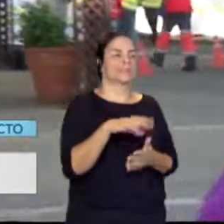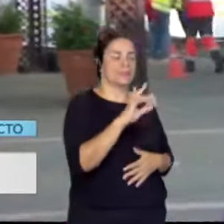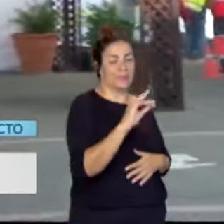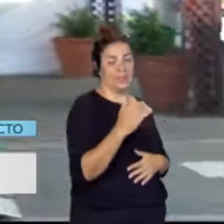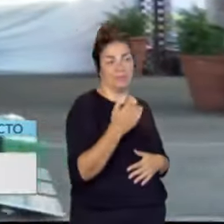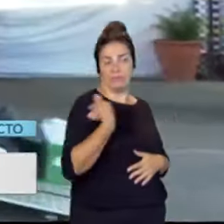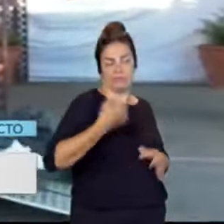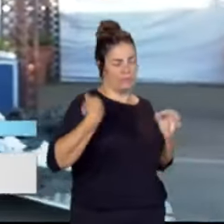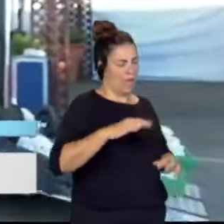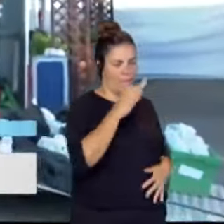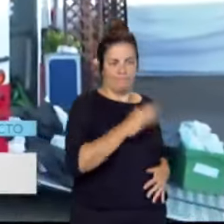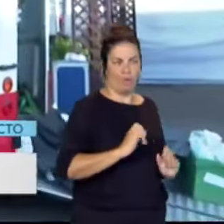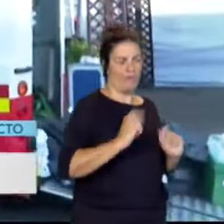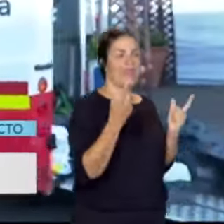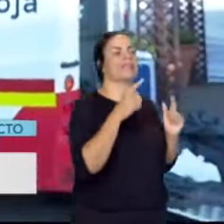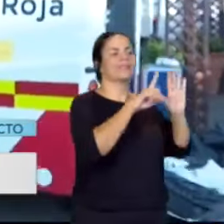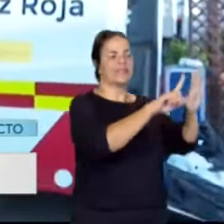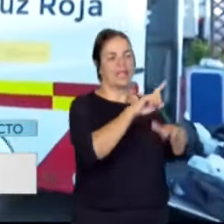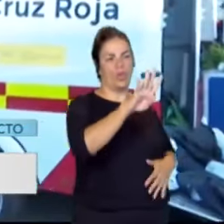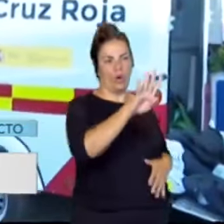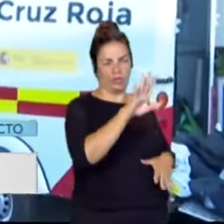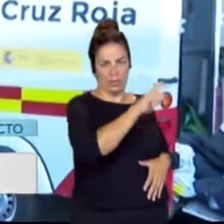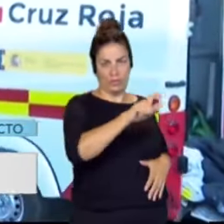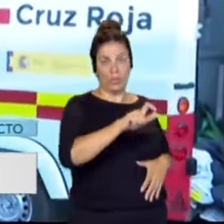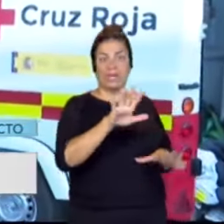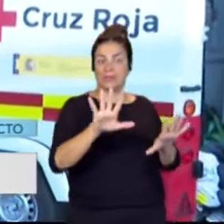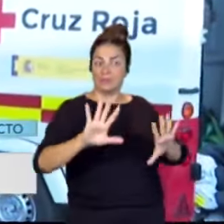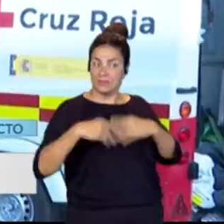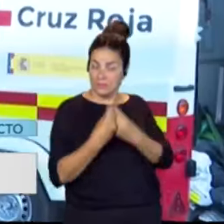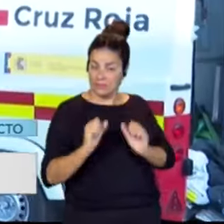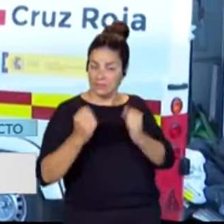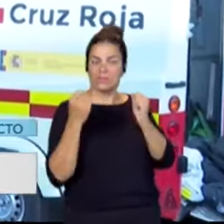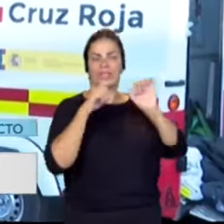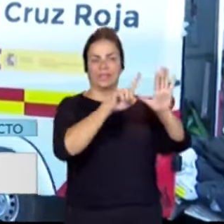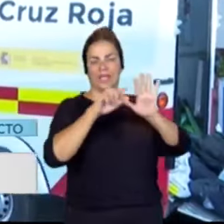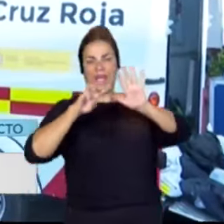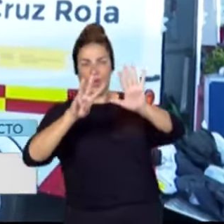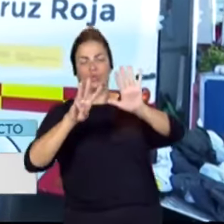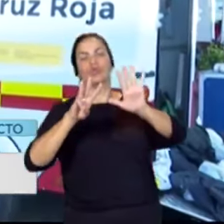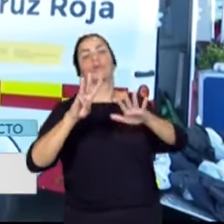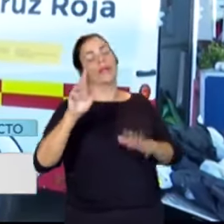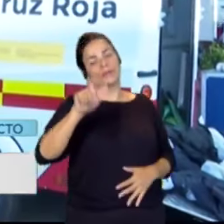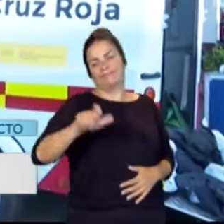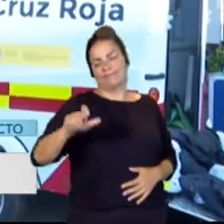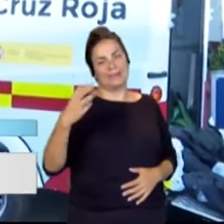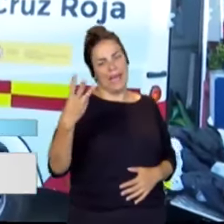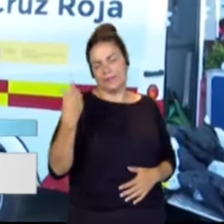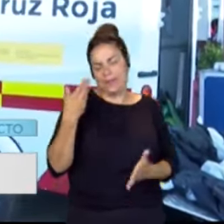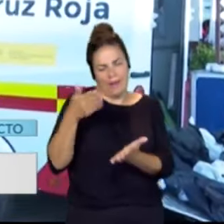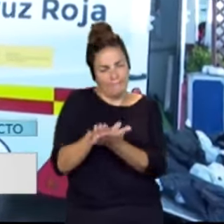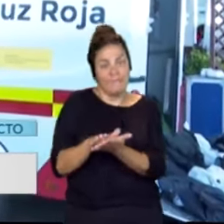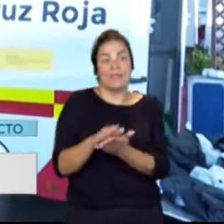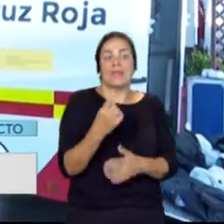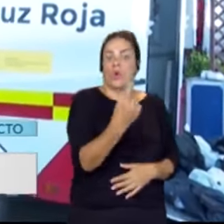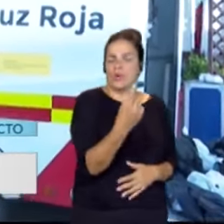son 64 personas, eran 68 en total las que han rescatado, 3 las han rescatado ya cadáveres, fallecidas, y